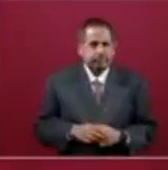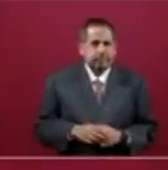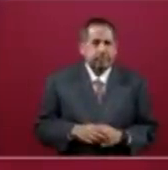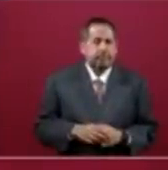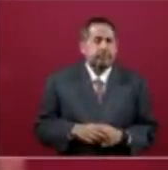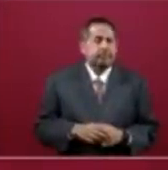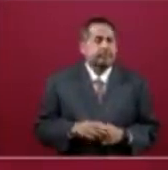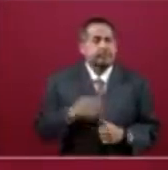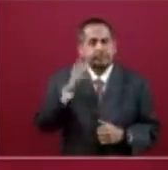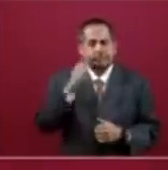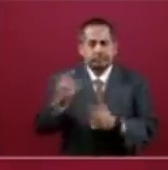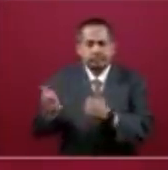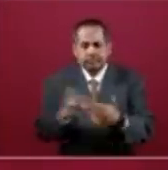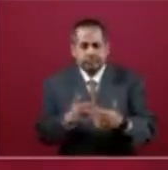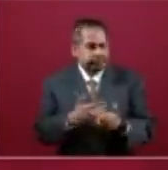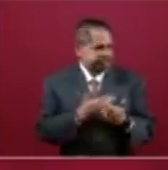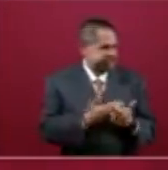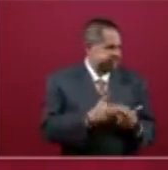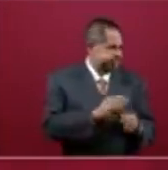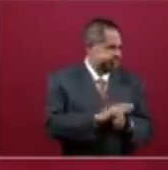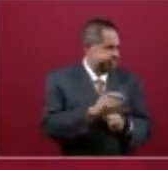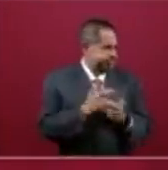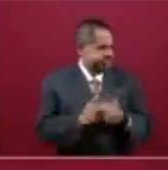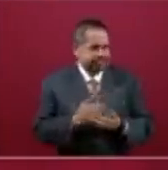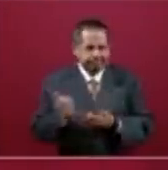para que no nos falte el abasto.